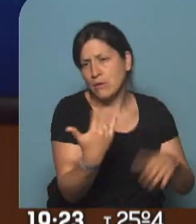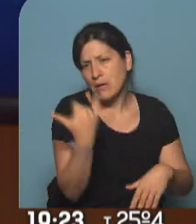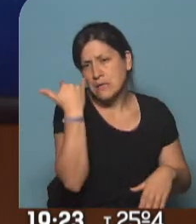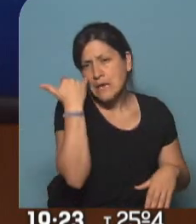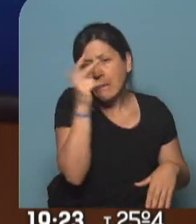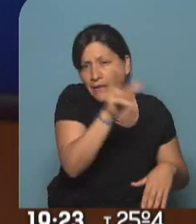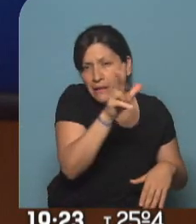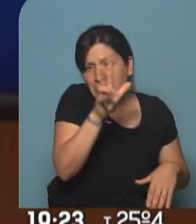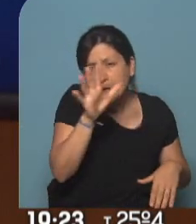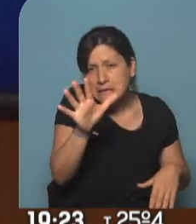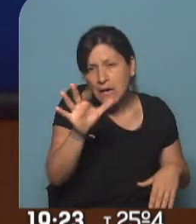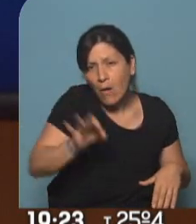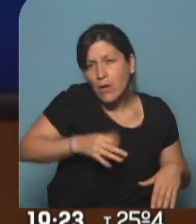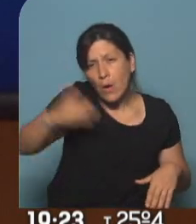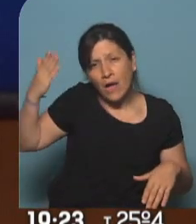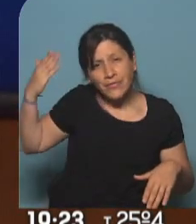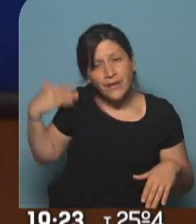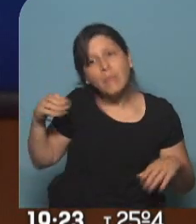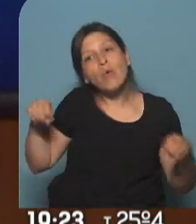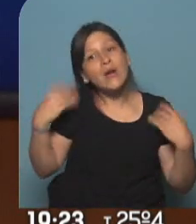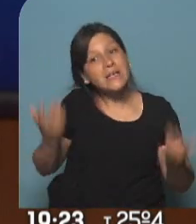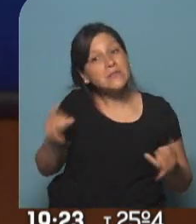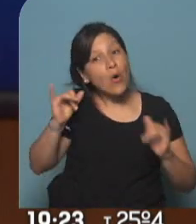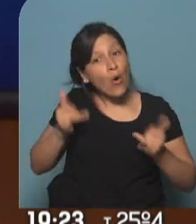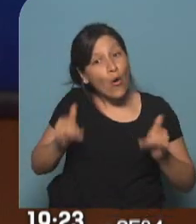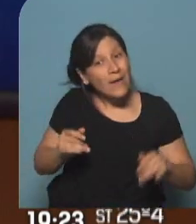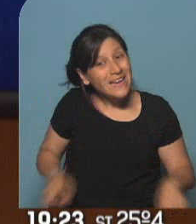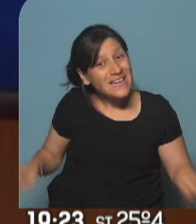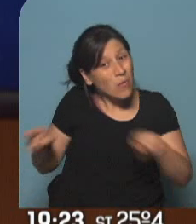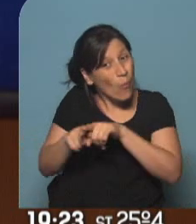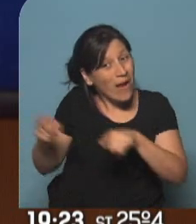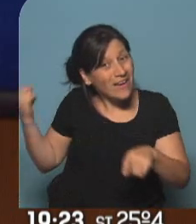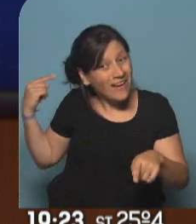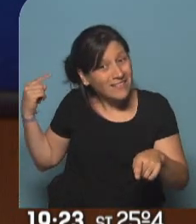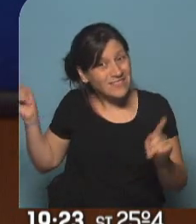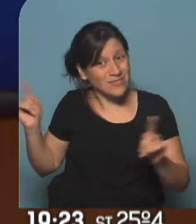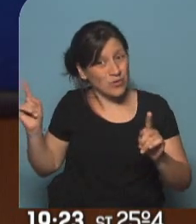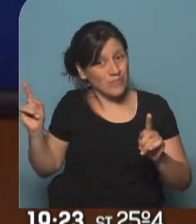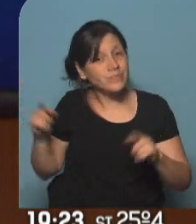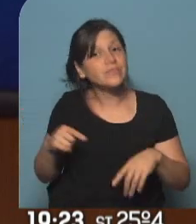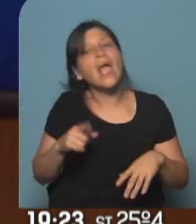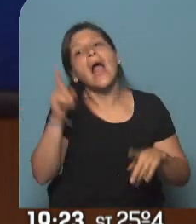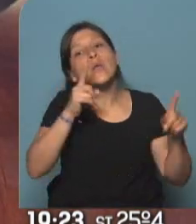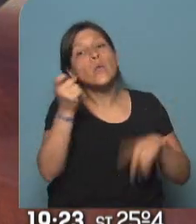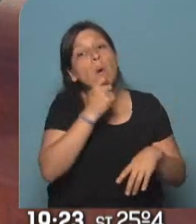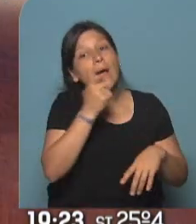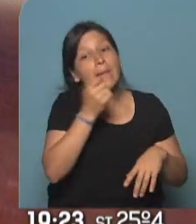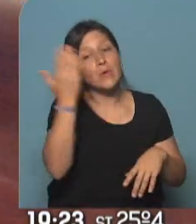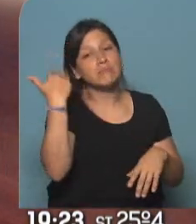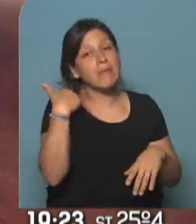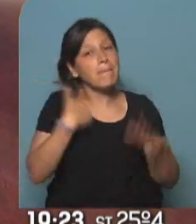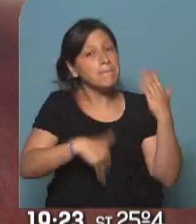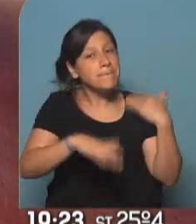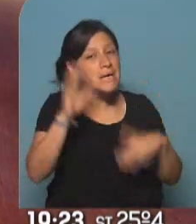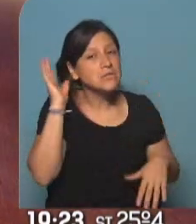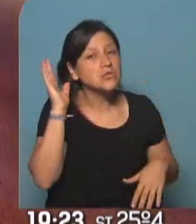por ende también los jóvenes no son los mismos que hace 35 años algunos ejemplos cuando se dictó esta norma la mayoría